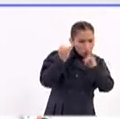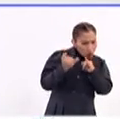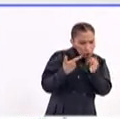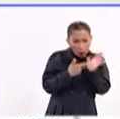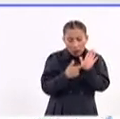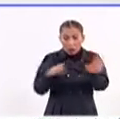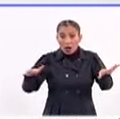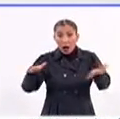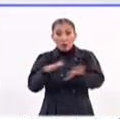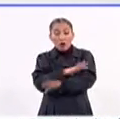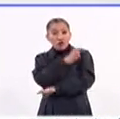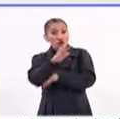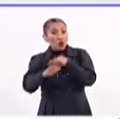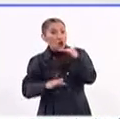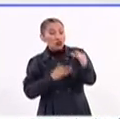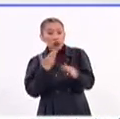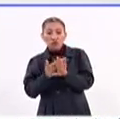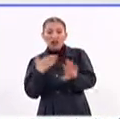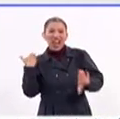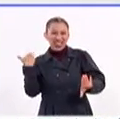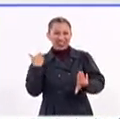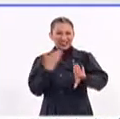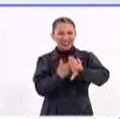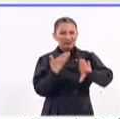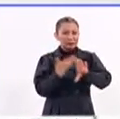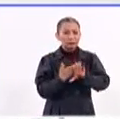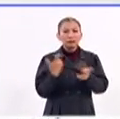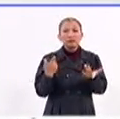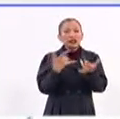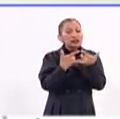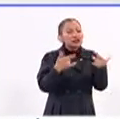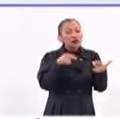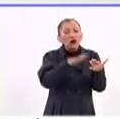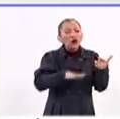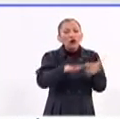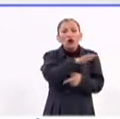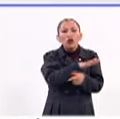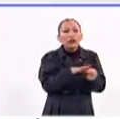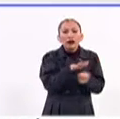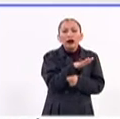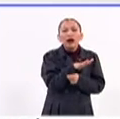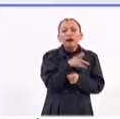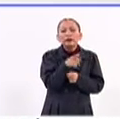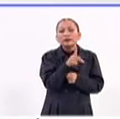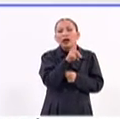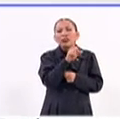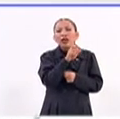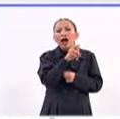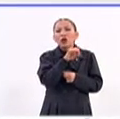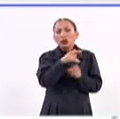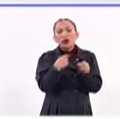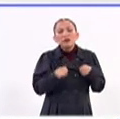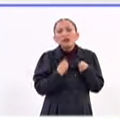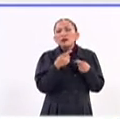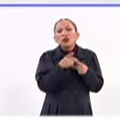que revolucionó y que fue muy criticado. ¿Cuál fue el aspecto histórico, el contexto histórico de Darwin en su